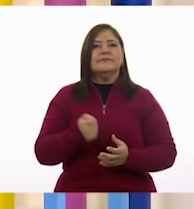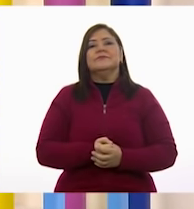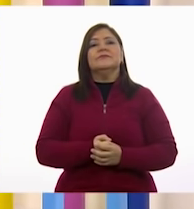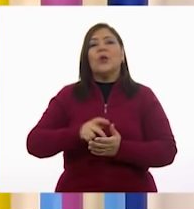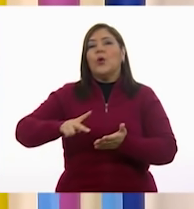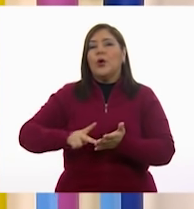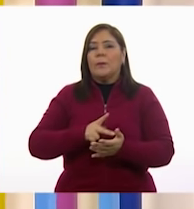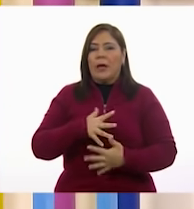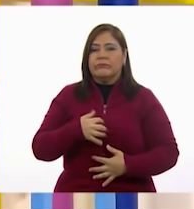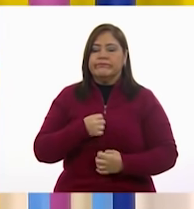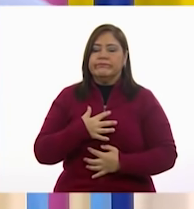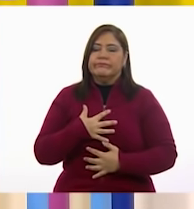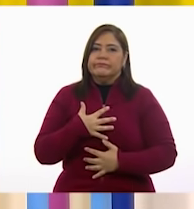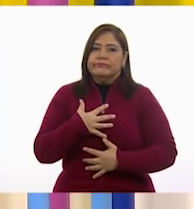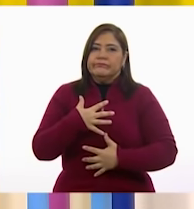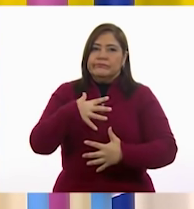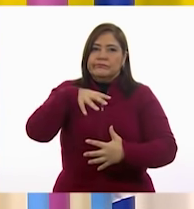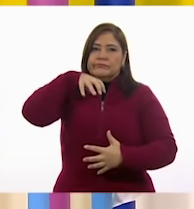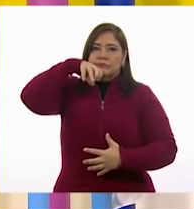Otra vez adentro.